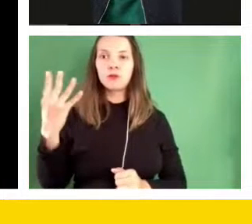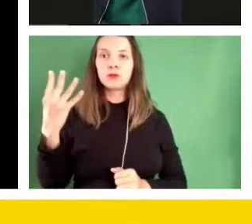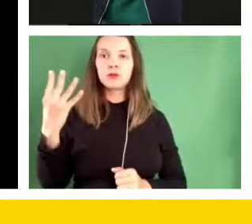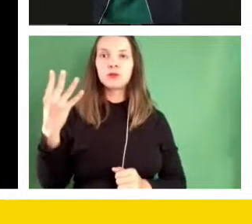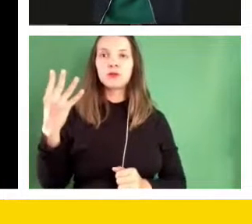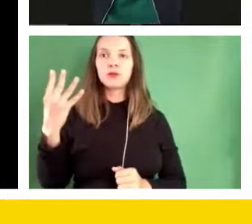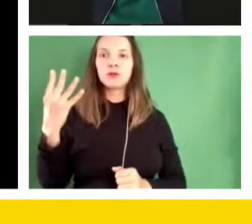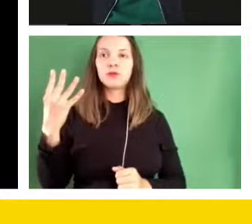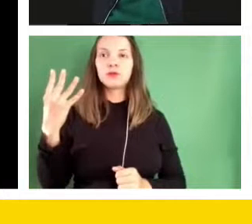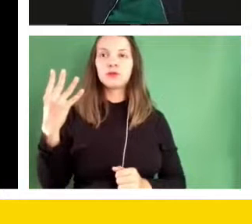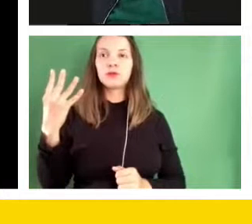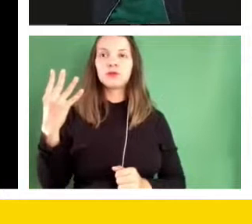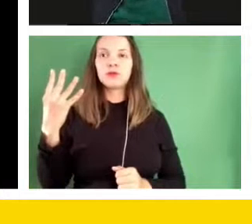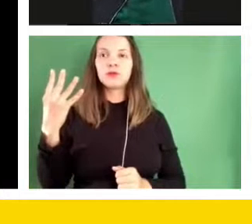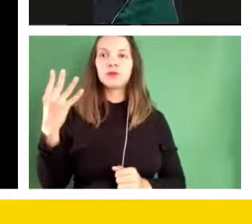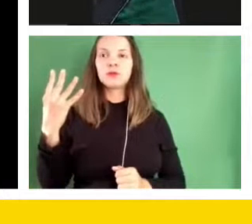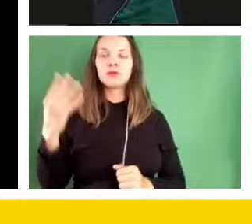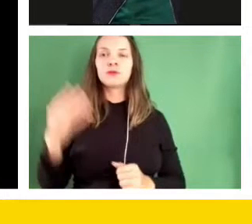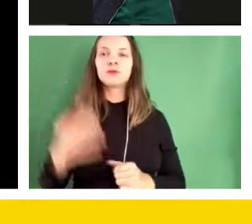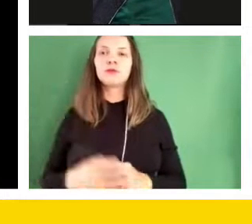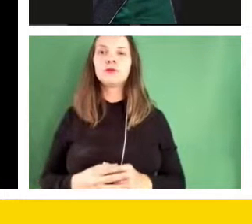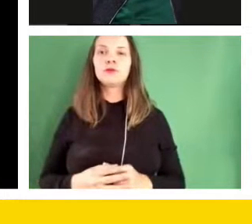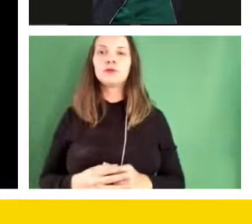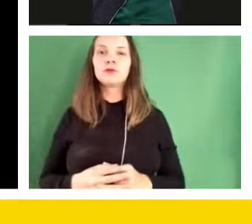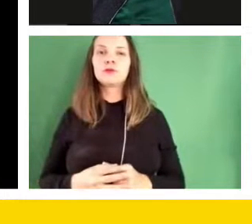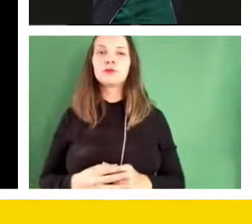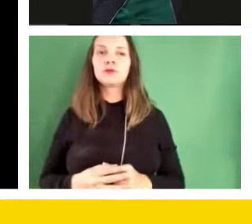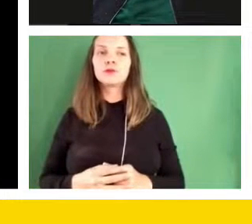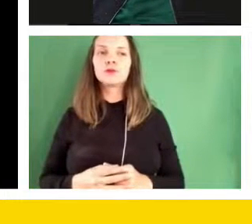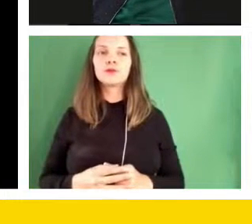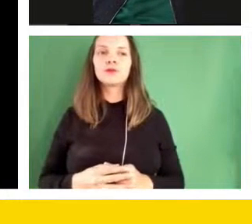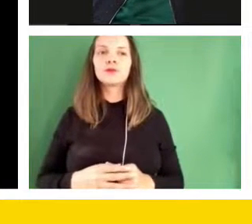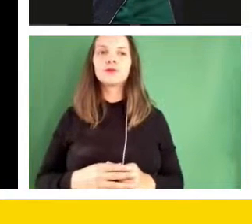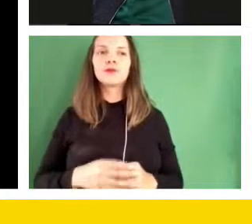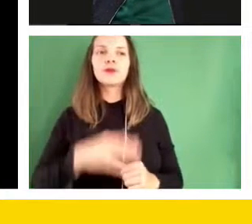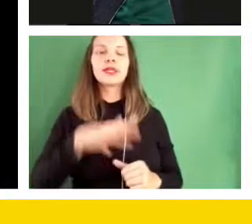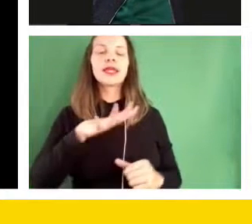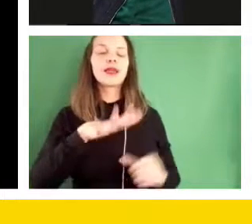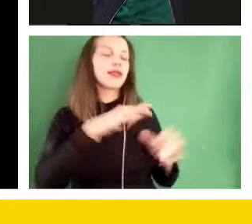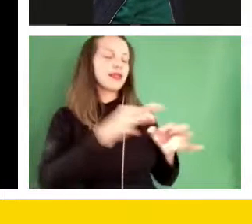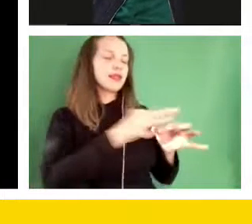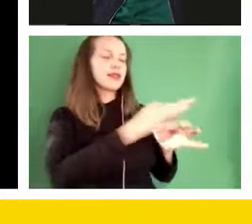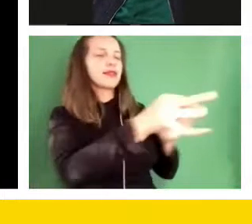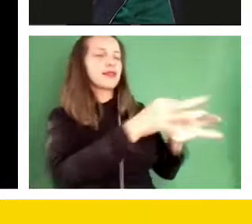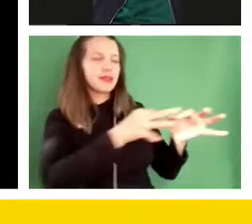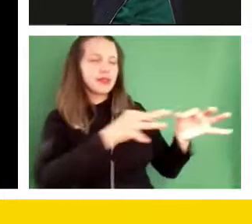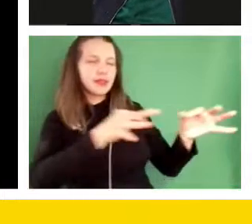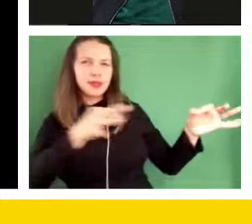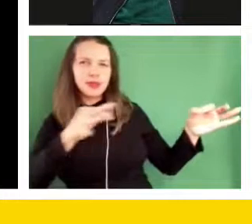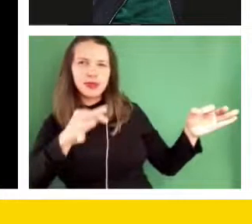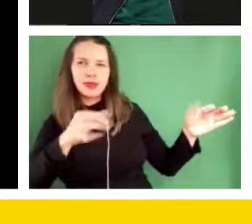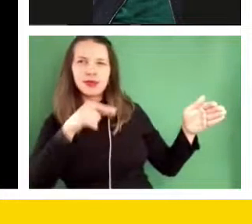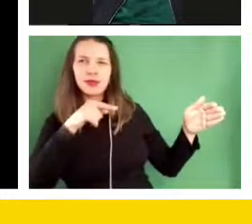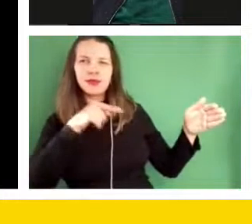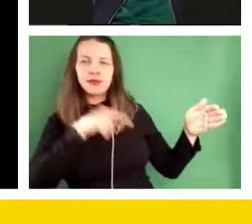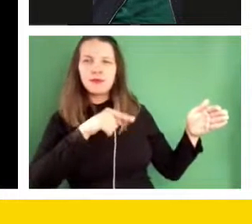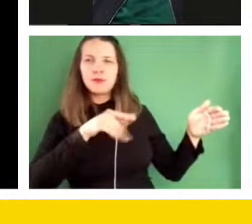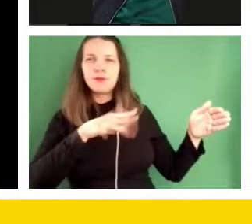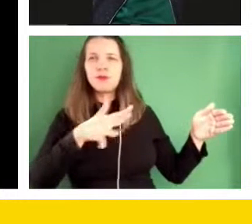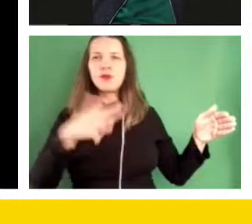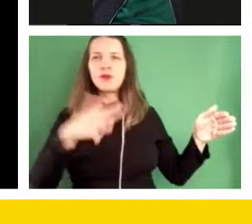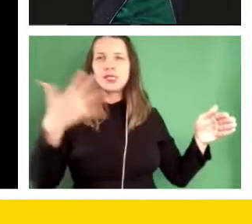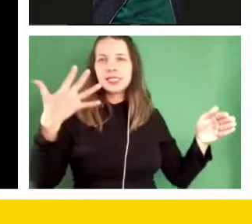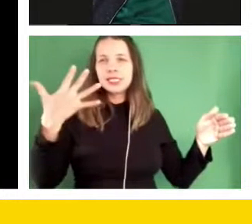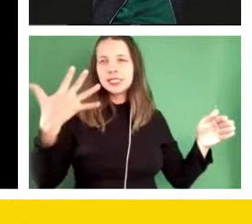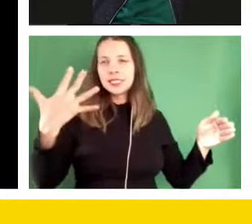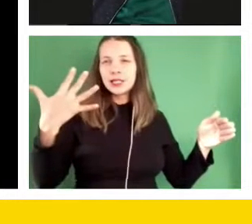el área del distrito es de 9.5 kilómetros cuadrados. Estamos divididos en 5 sectores,